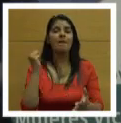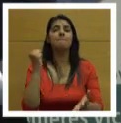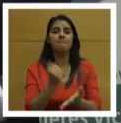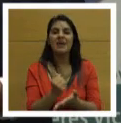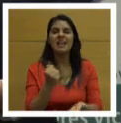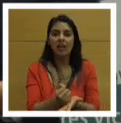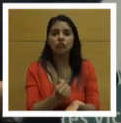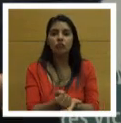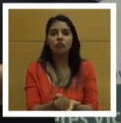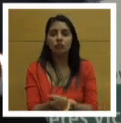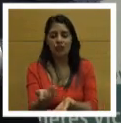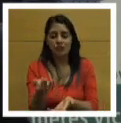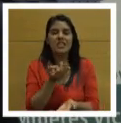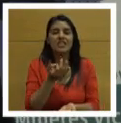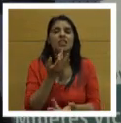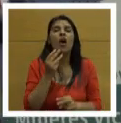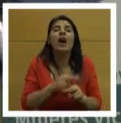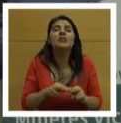vamos haciendo o no.